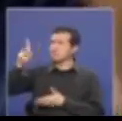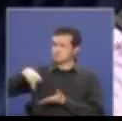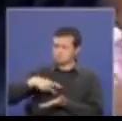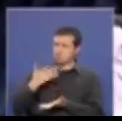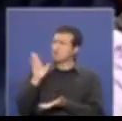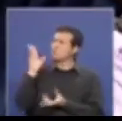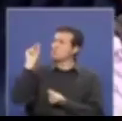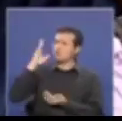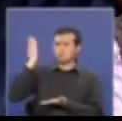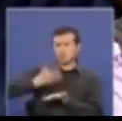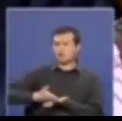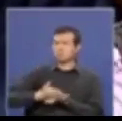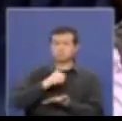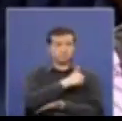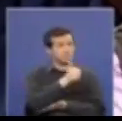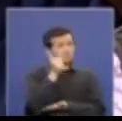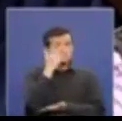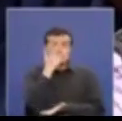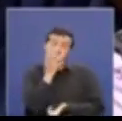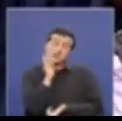pidieron, ¿ok?